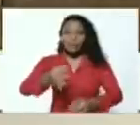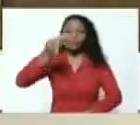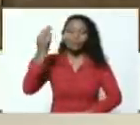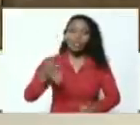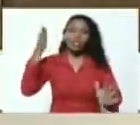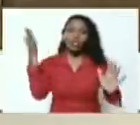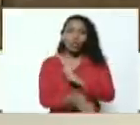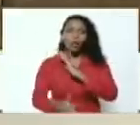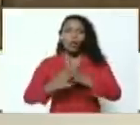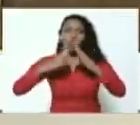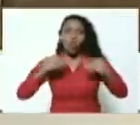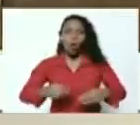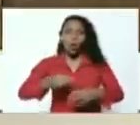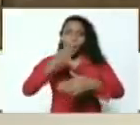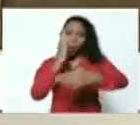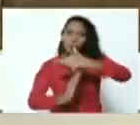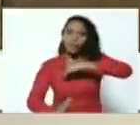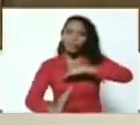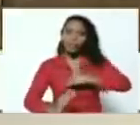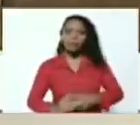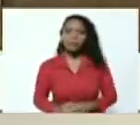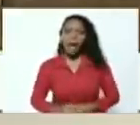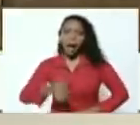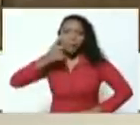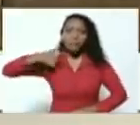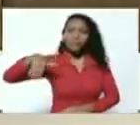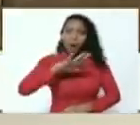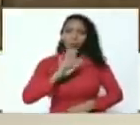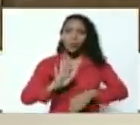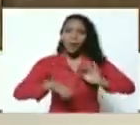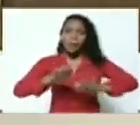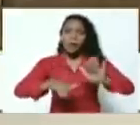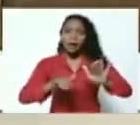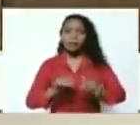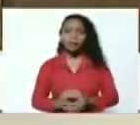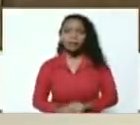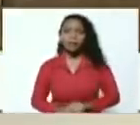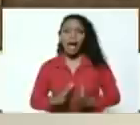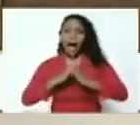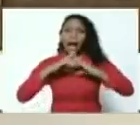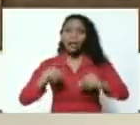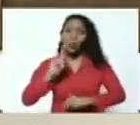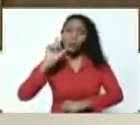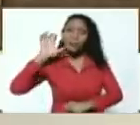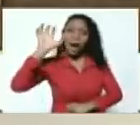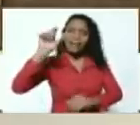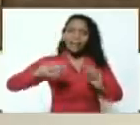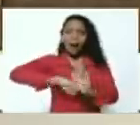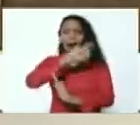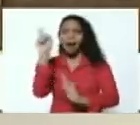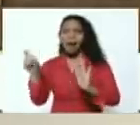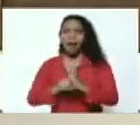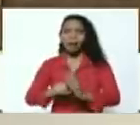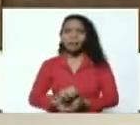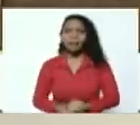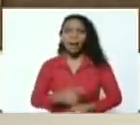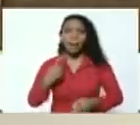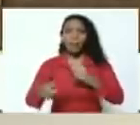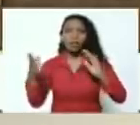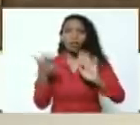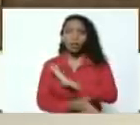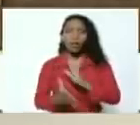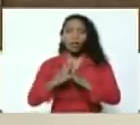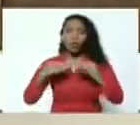sobre todo a los más humildes, al pueblo de a pie, a todo un país en general, pero sobre todo a los